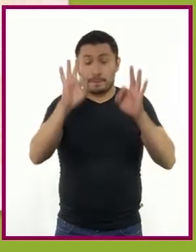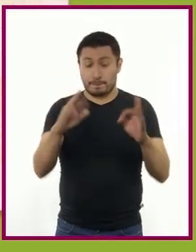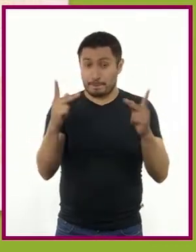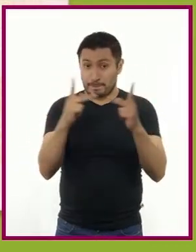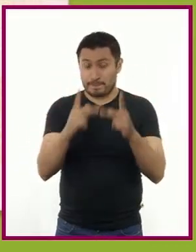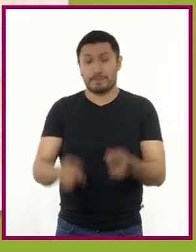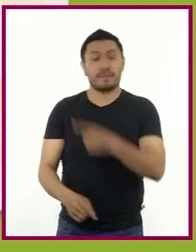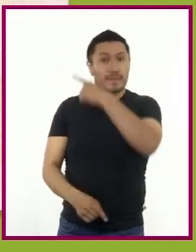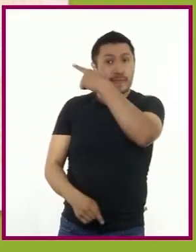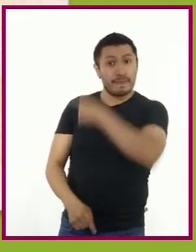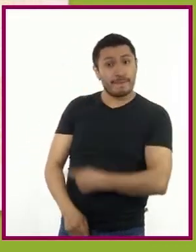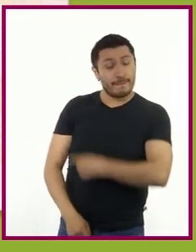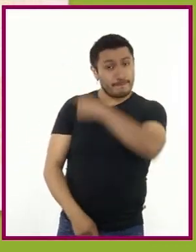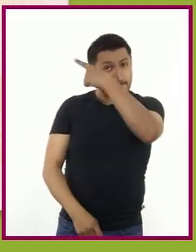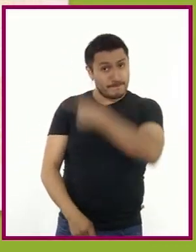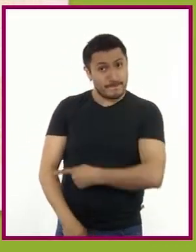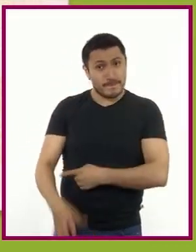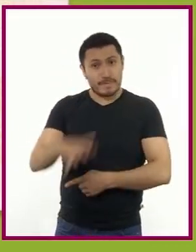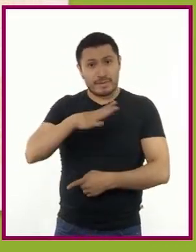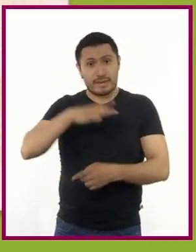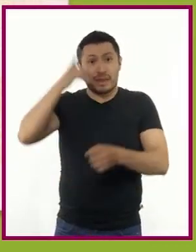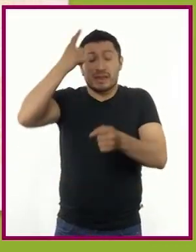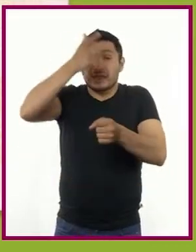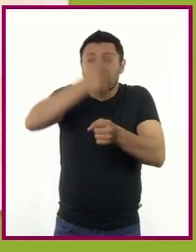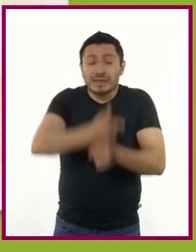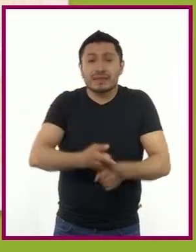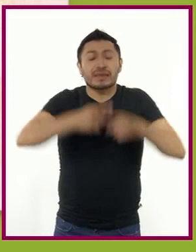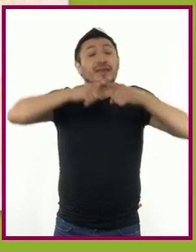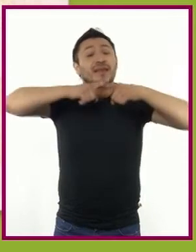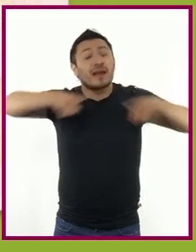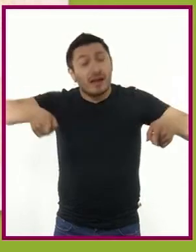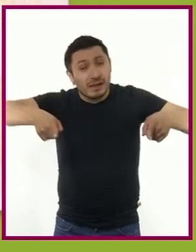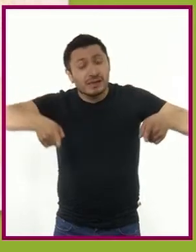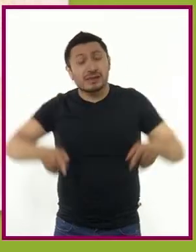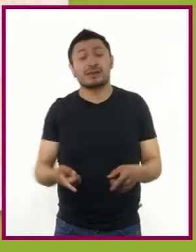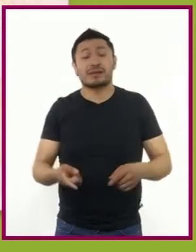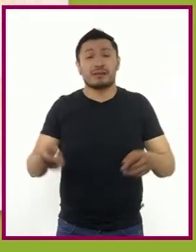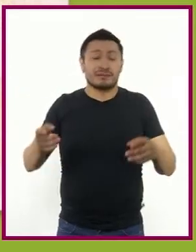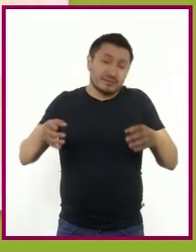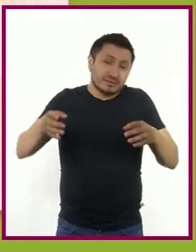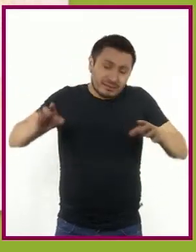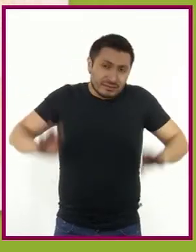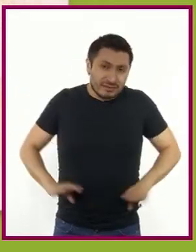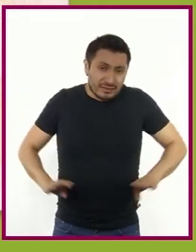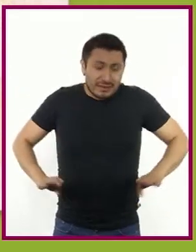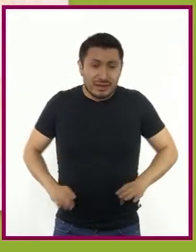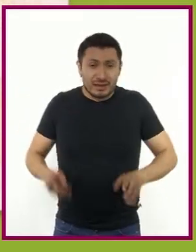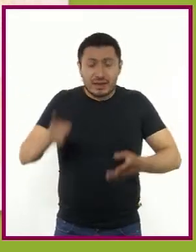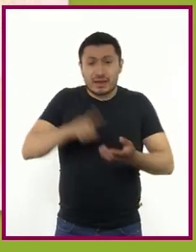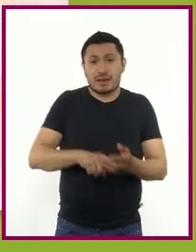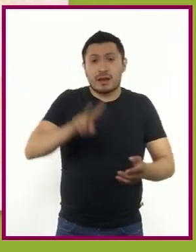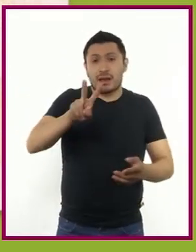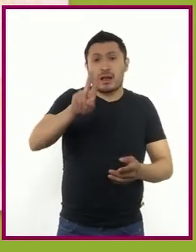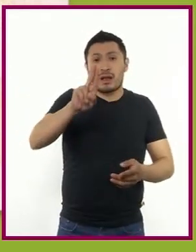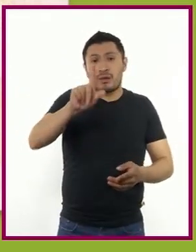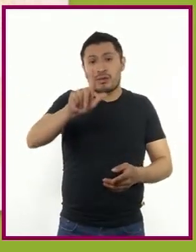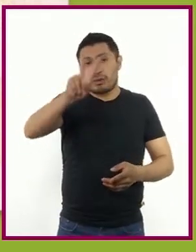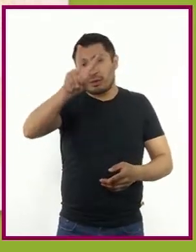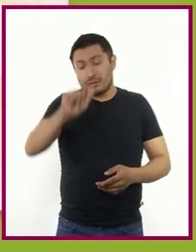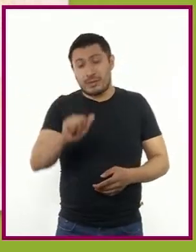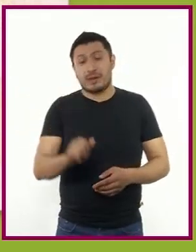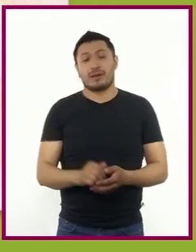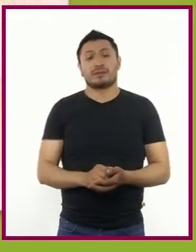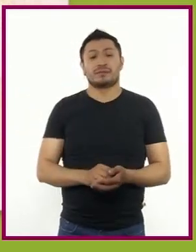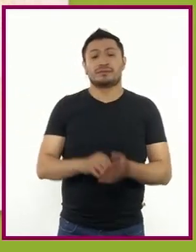En la imagen podemos identificar los diferentes órganos y partes que conforman la vulva, como el monte de Venus o